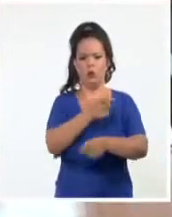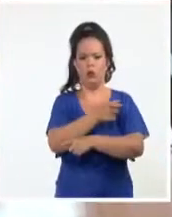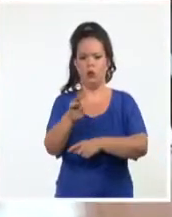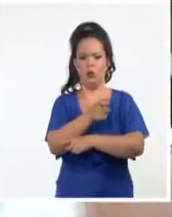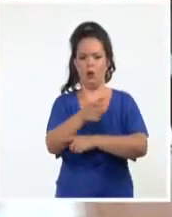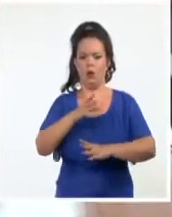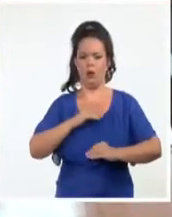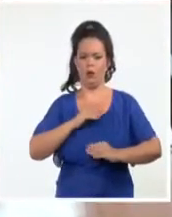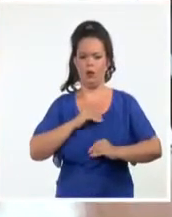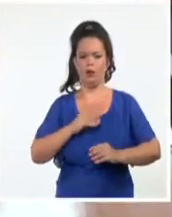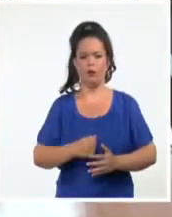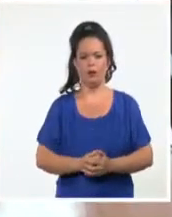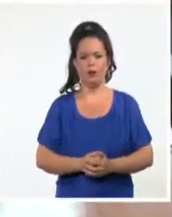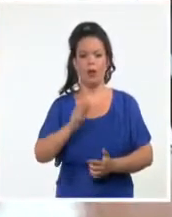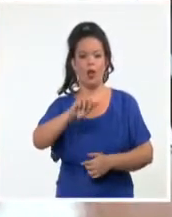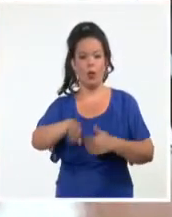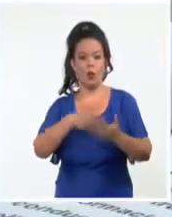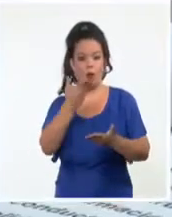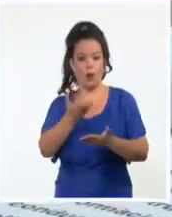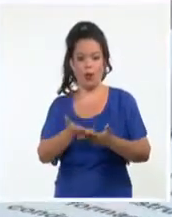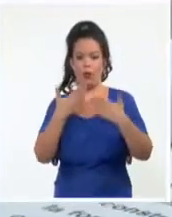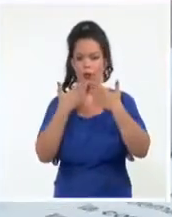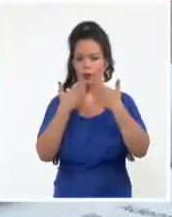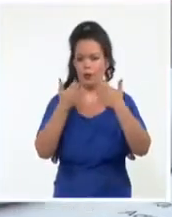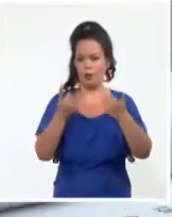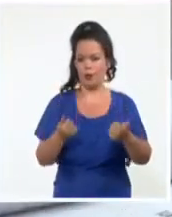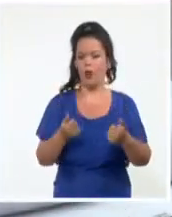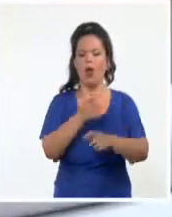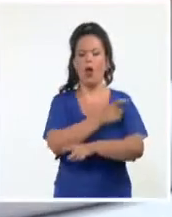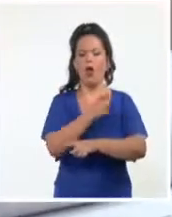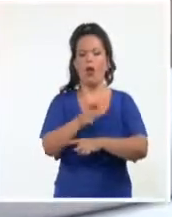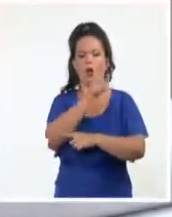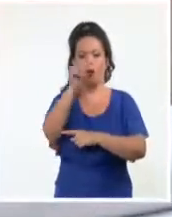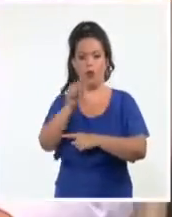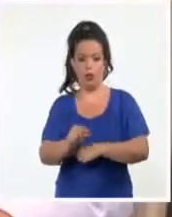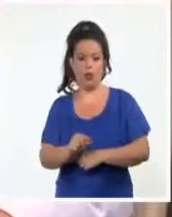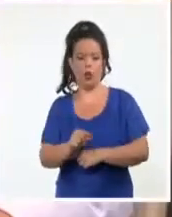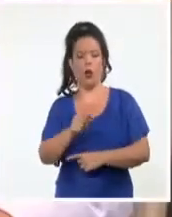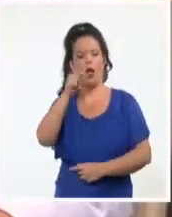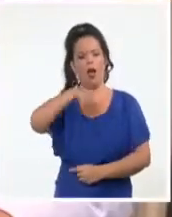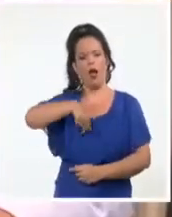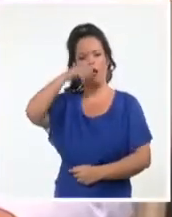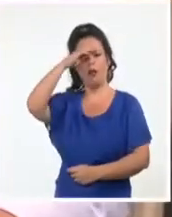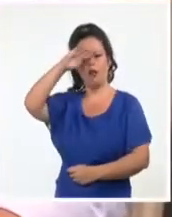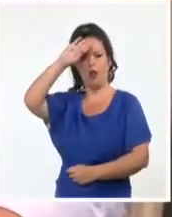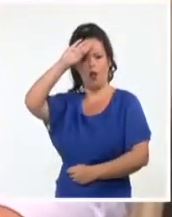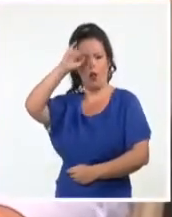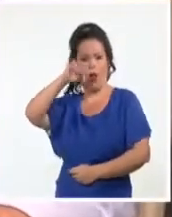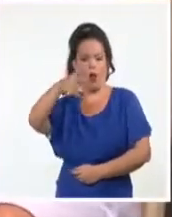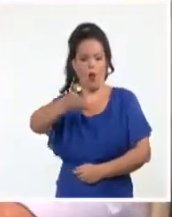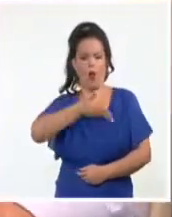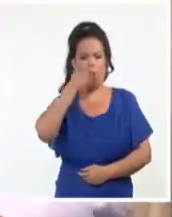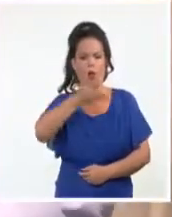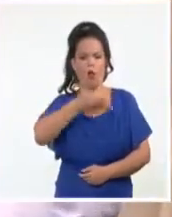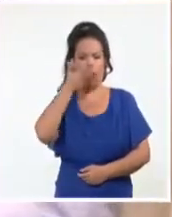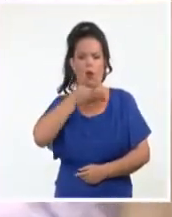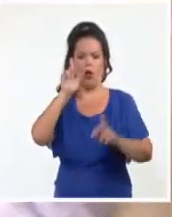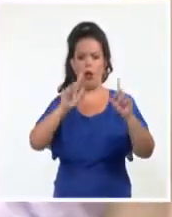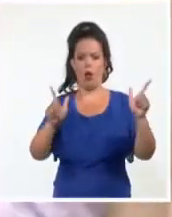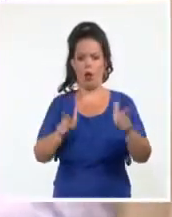Una propuesta para perfeccionar la formación profesional de maestros y profesores cubanos presentó ante el presidente de la República, Miguel Díaz-Canel